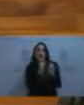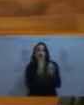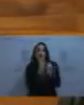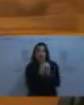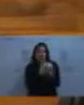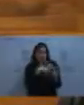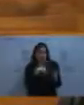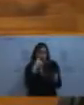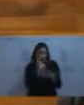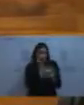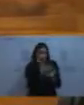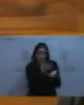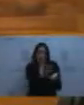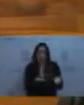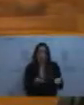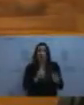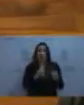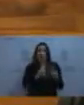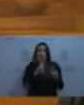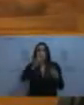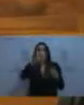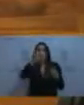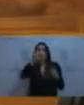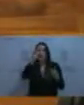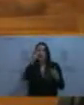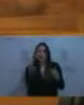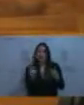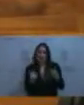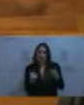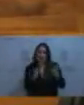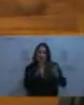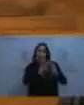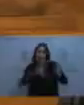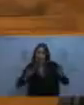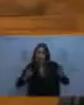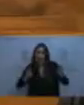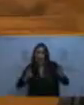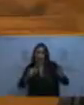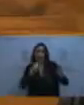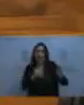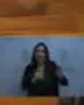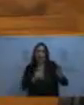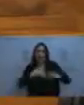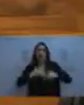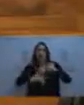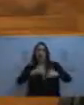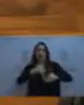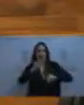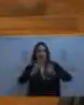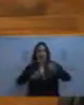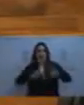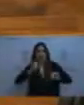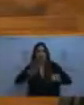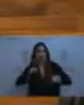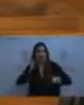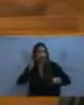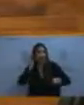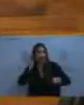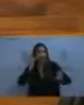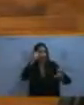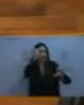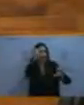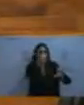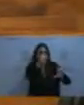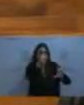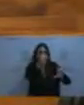usted. 2. Vipasa, no consta en la página web nada de cómo fue el proceso de selección de la gerente en dicho proceso, en la propia página de